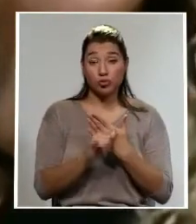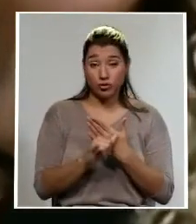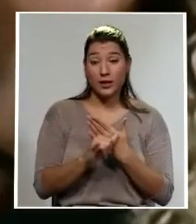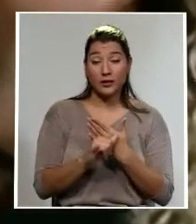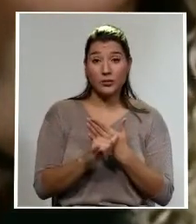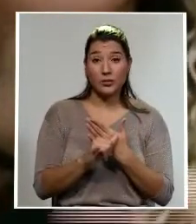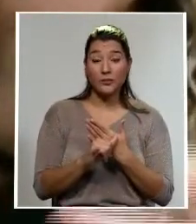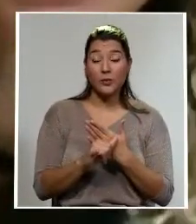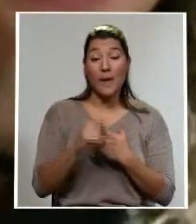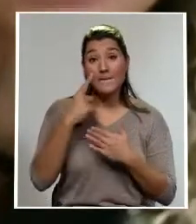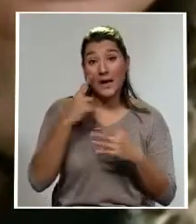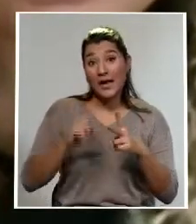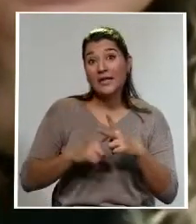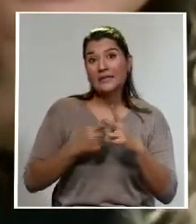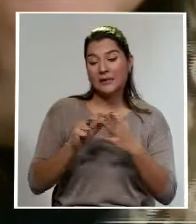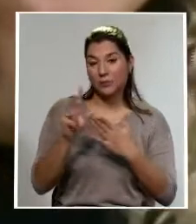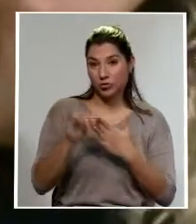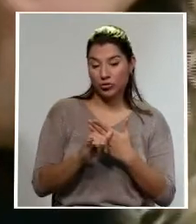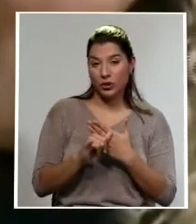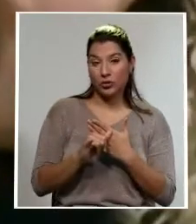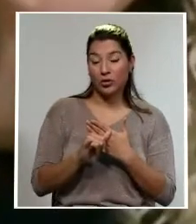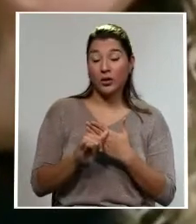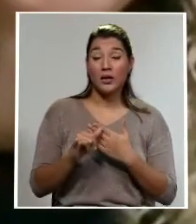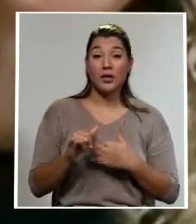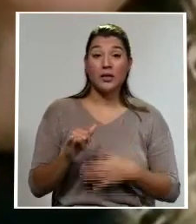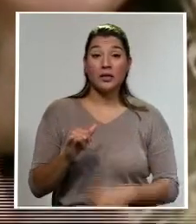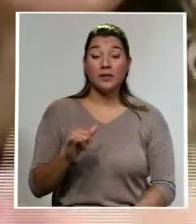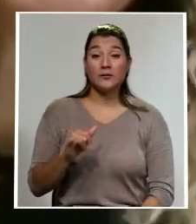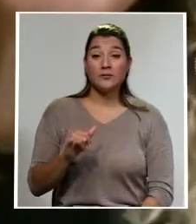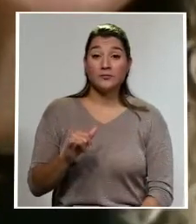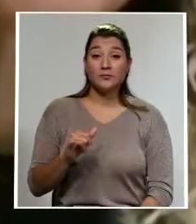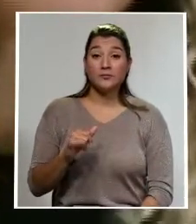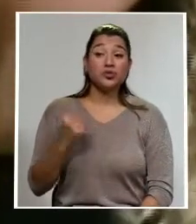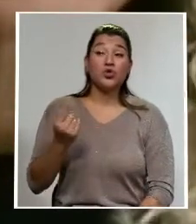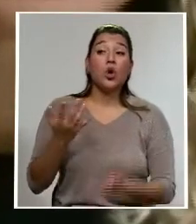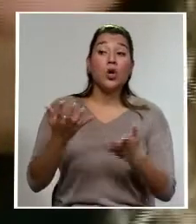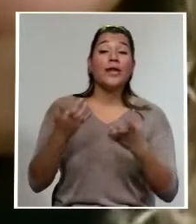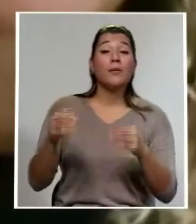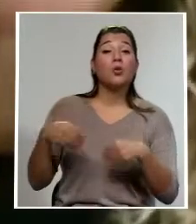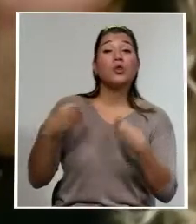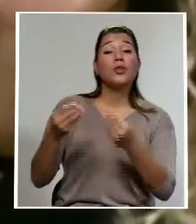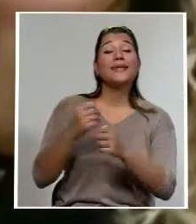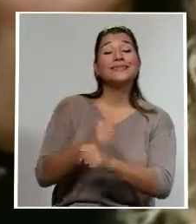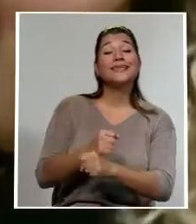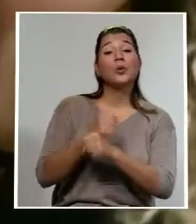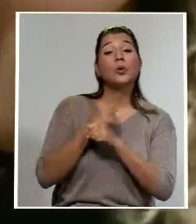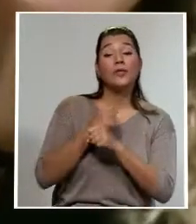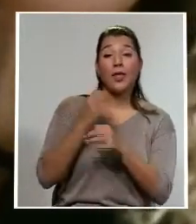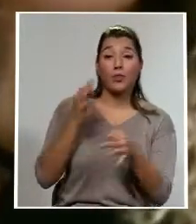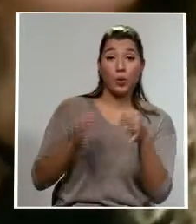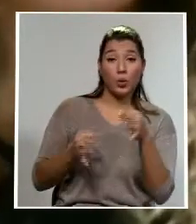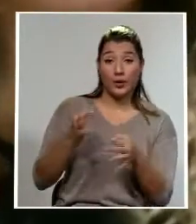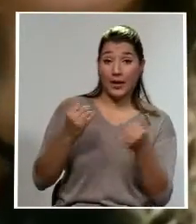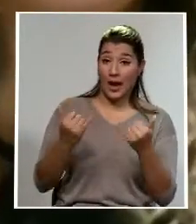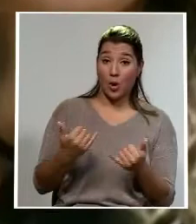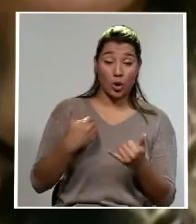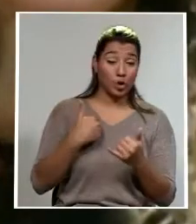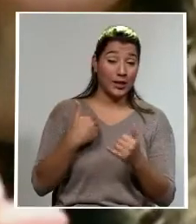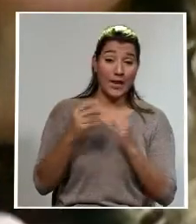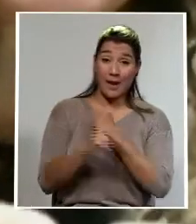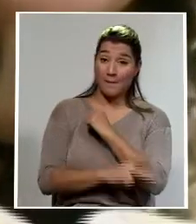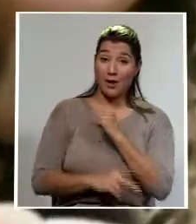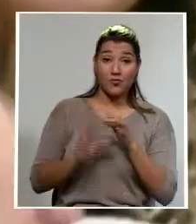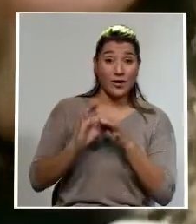génesis del proyecto, que es sencillamente brindarle la seguridad jurídica que hoy el país no tiene. ¿Y a qué me refiero? Lo